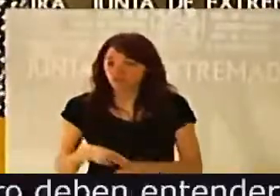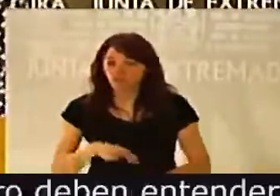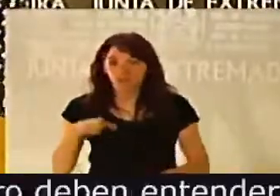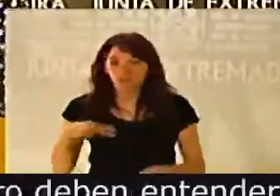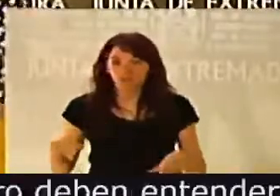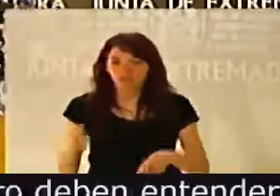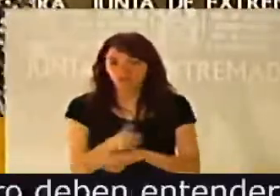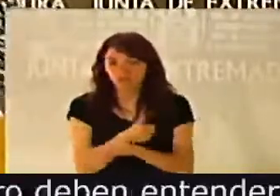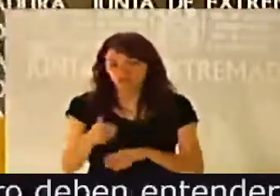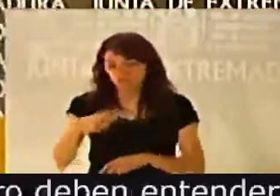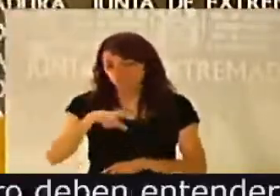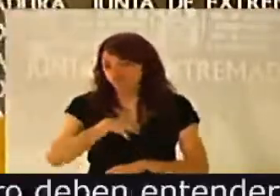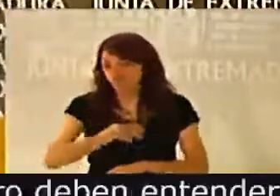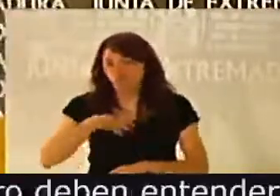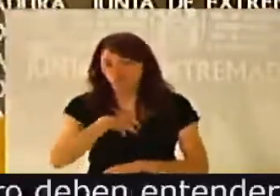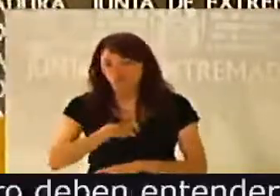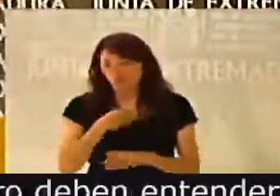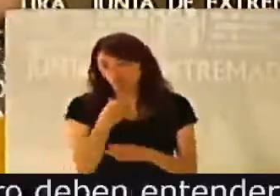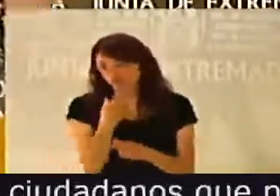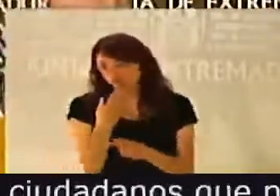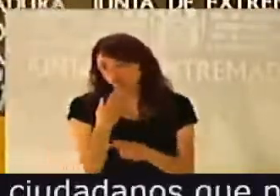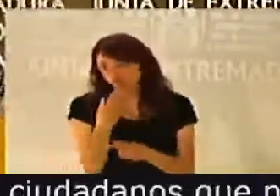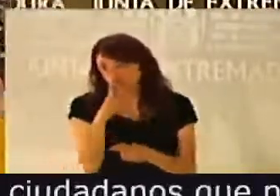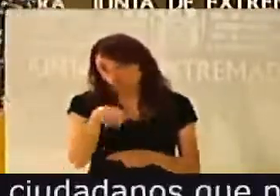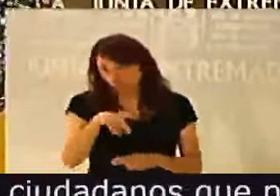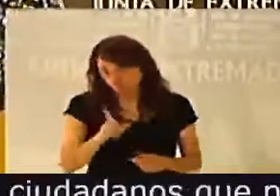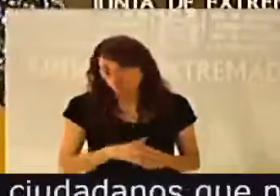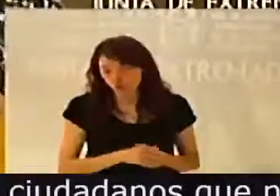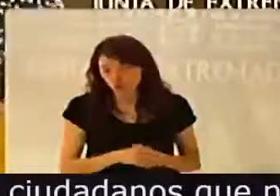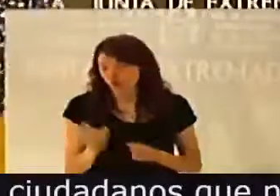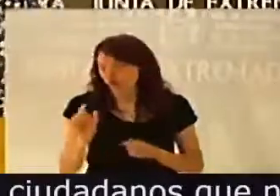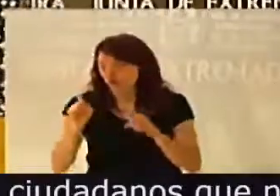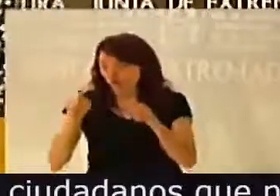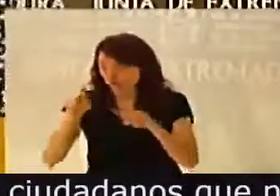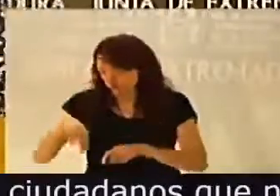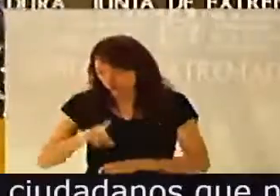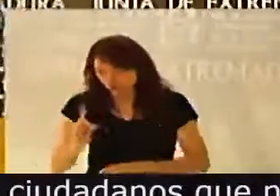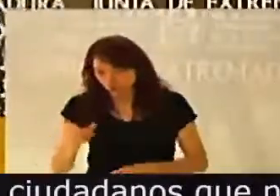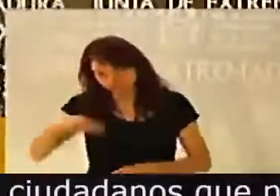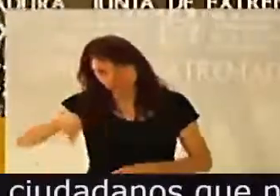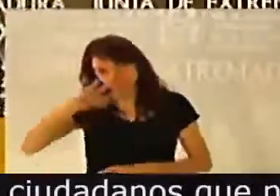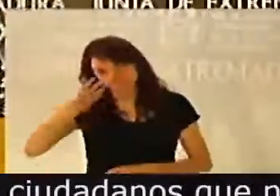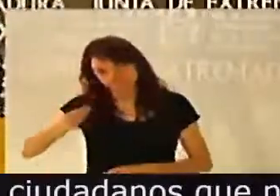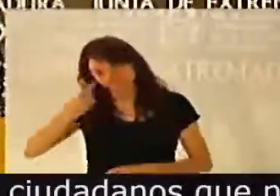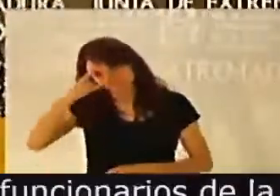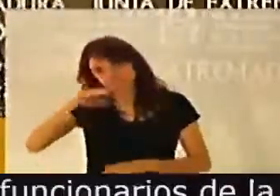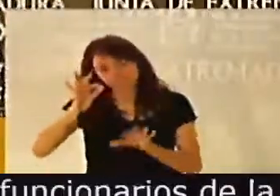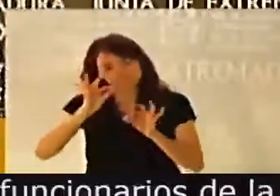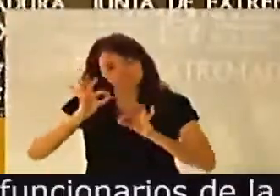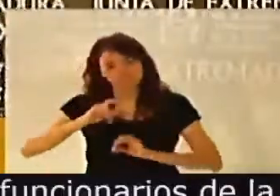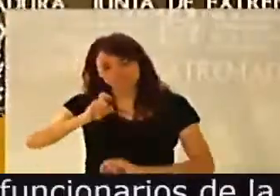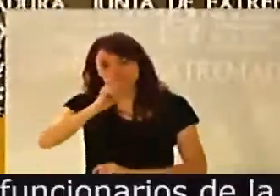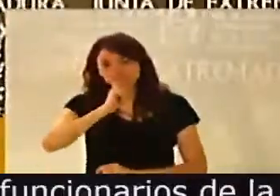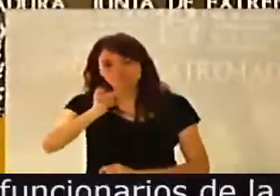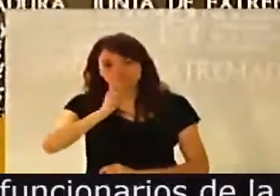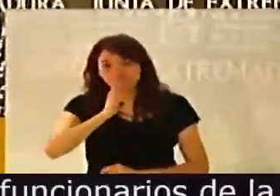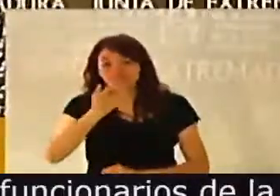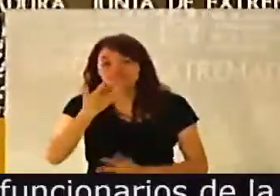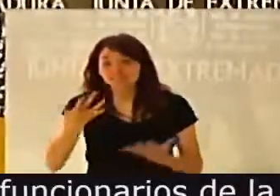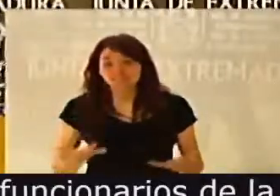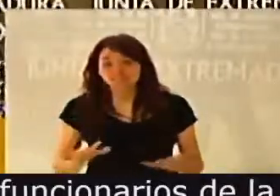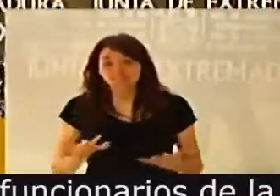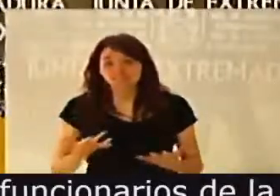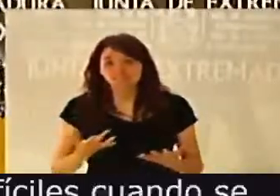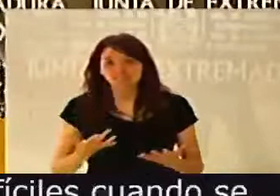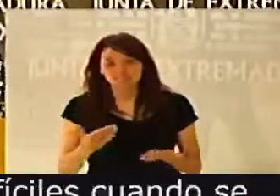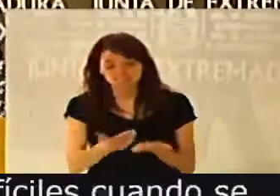son funcionarios de la Administración general o funcionarios de la docencia, que tenemos que tomar decisiones difíciles cuando se han caído los ingresos de